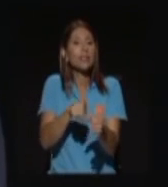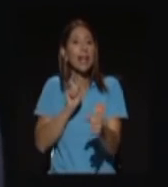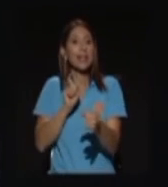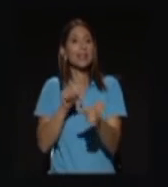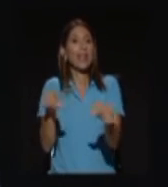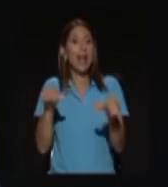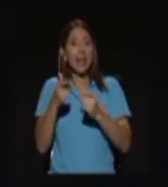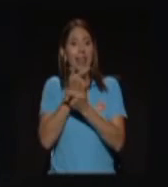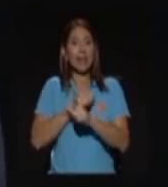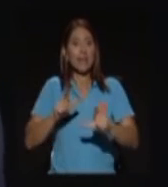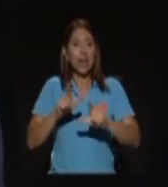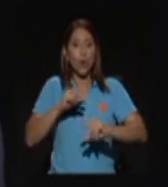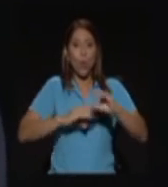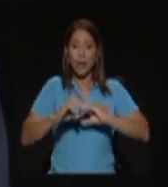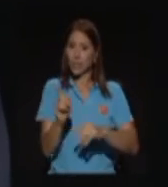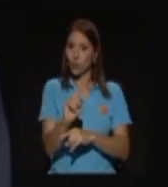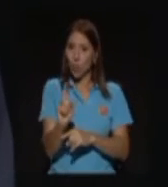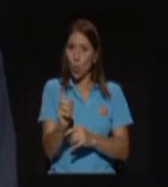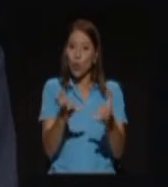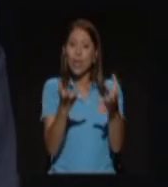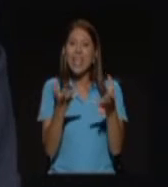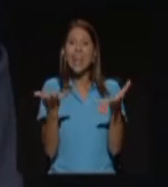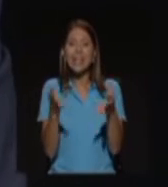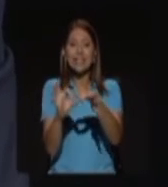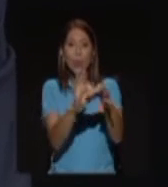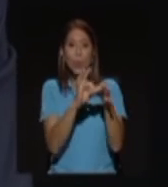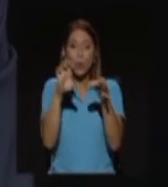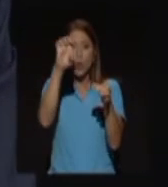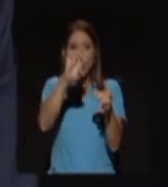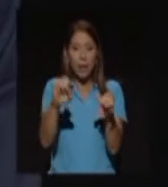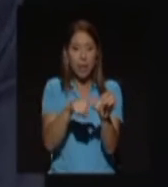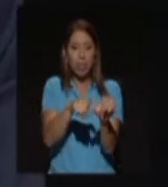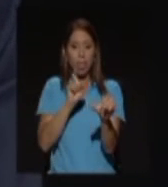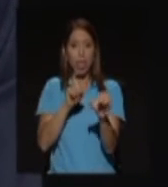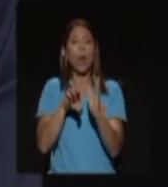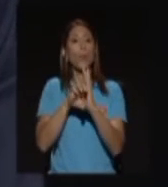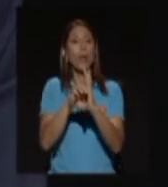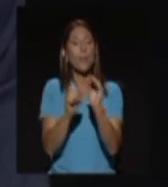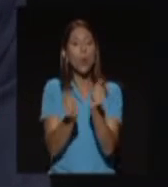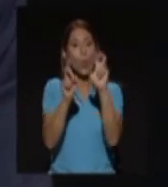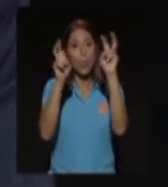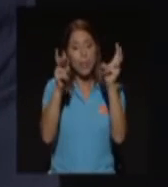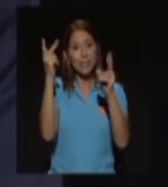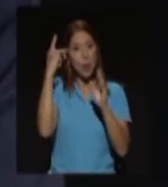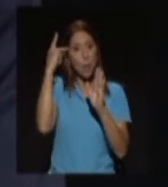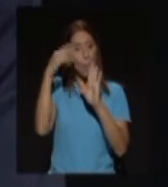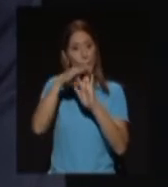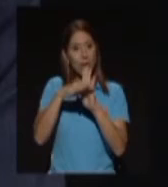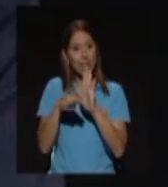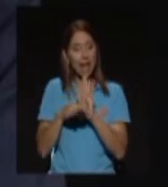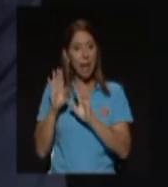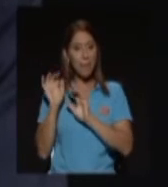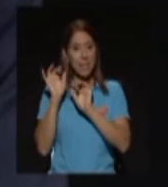es salirse de la Unión Europea en aspectos como la política migratoria. Yo diría que ese es el tema número